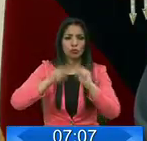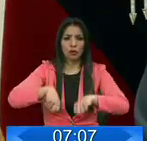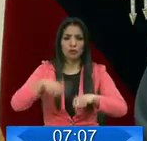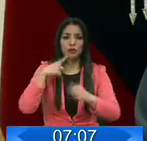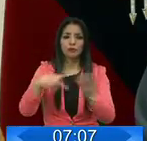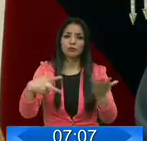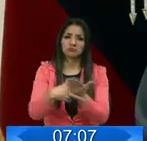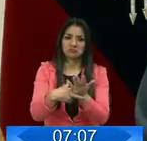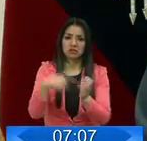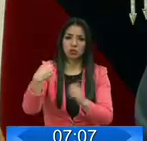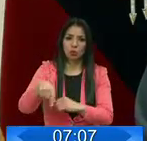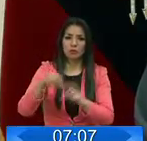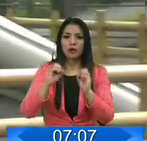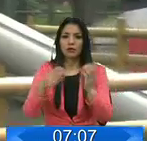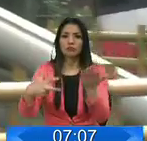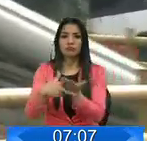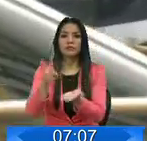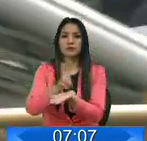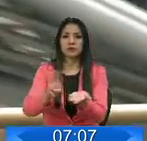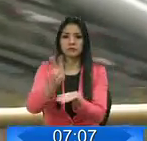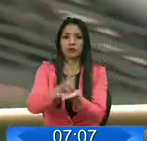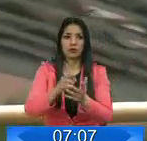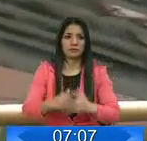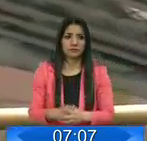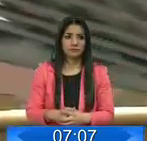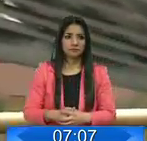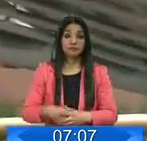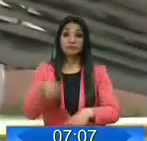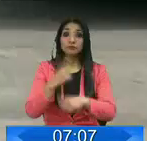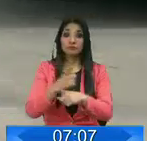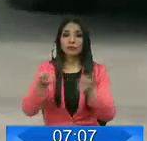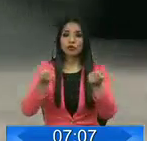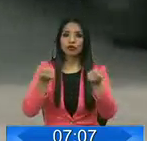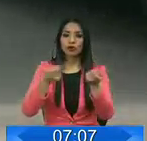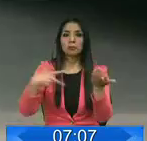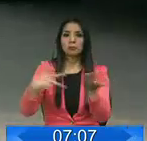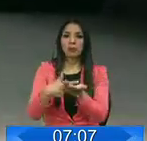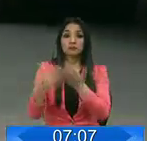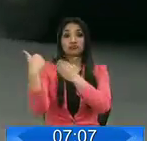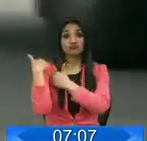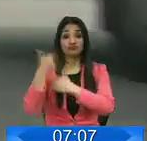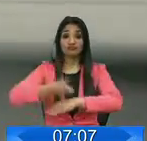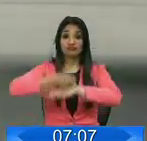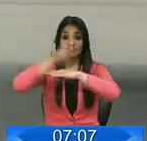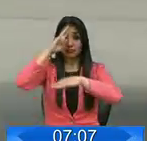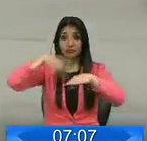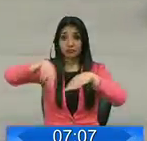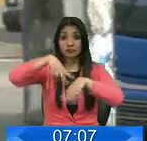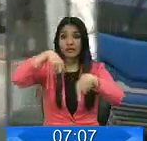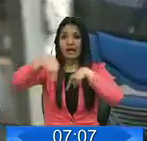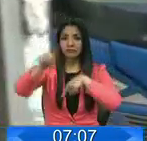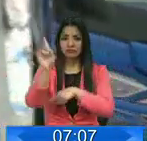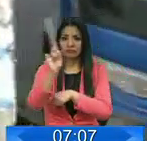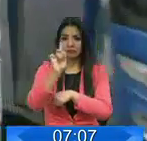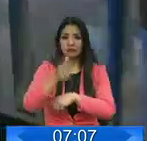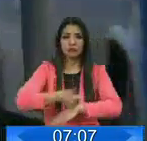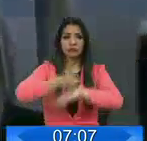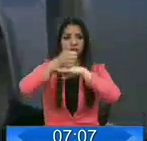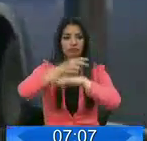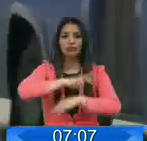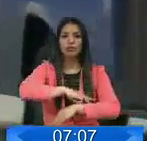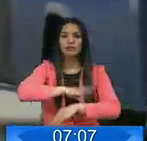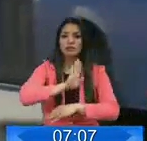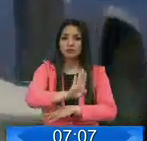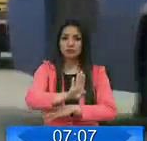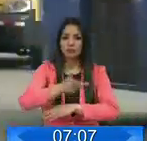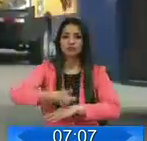o la parada en la Villa Flora. De esta manera asegura que el control de las paradas ya no es competencia de la Agencia Nacional de Tránsito, sino de la autoridad municipal y sus